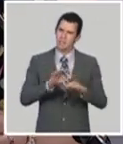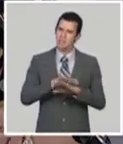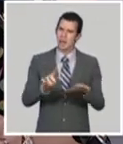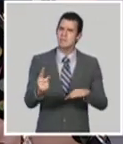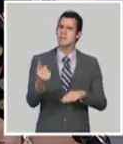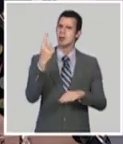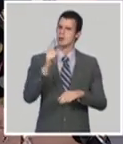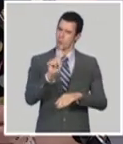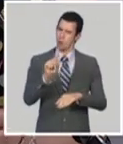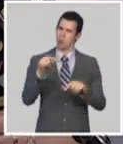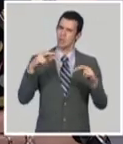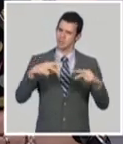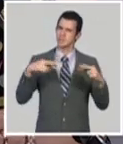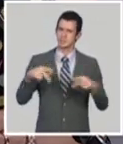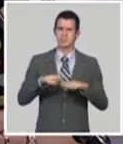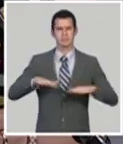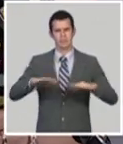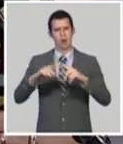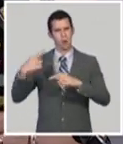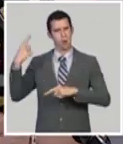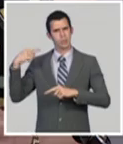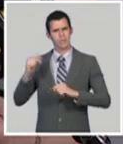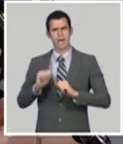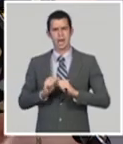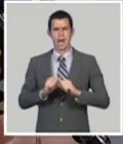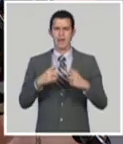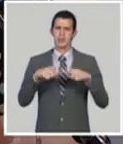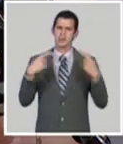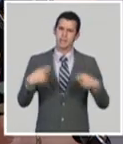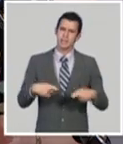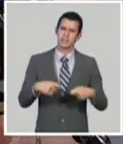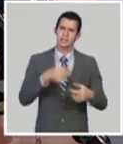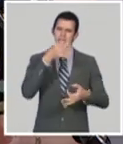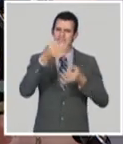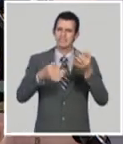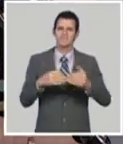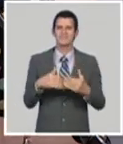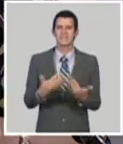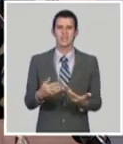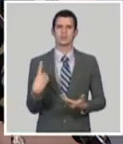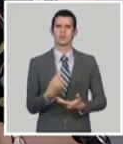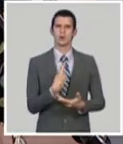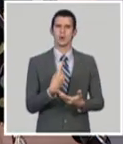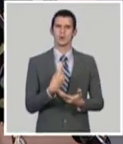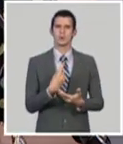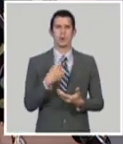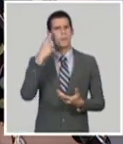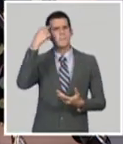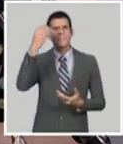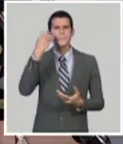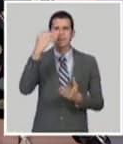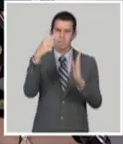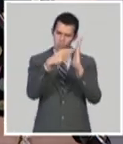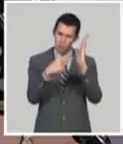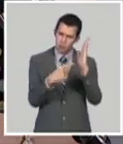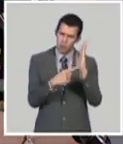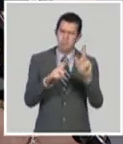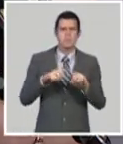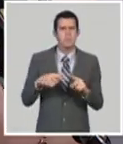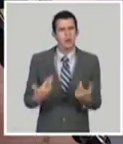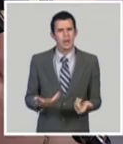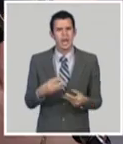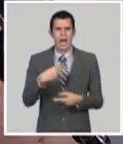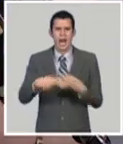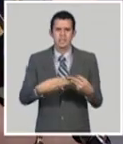conocimiento y explicar los argumentos que nos llevan estas transformaciones y sobre todo